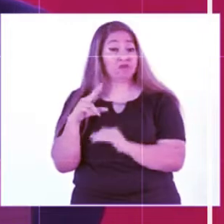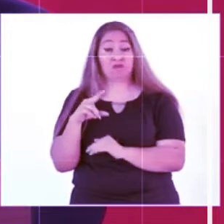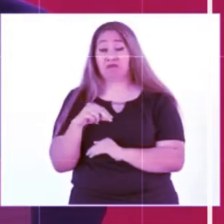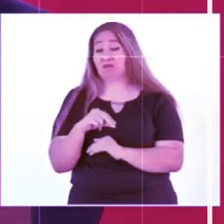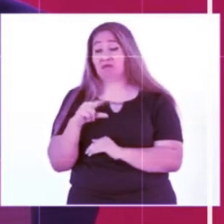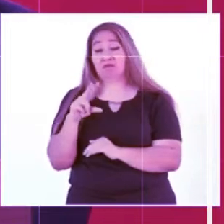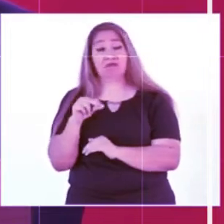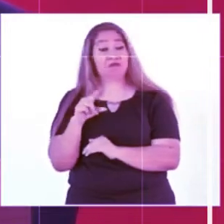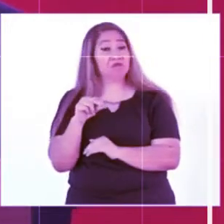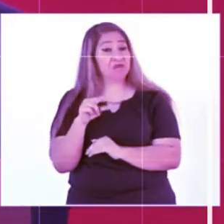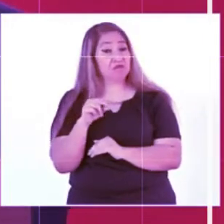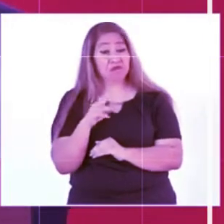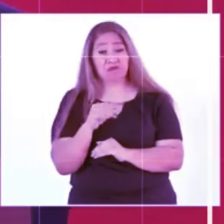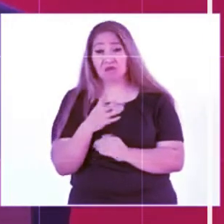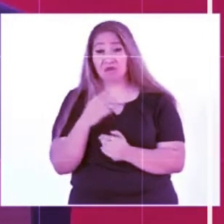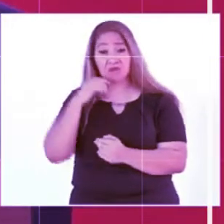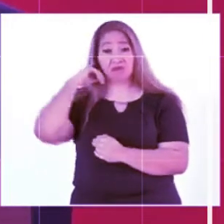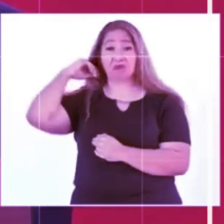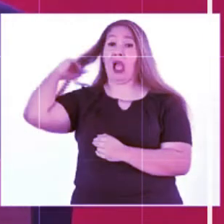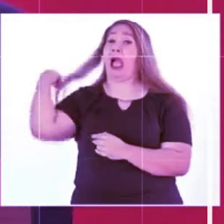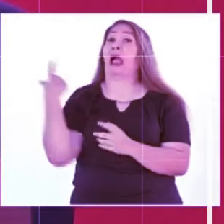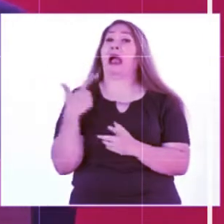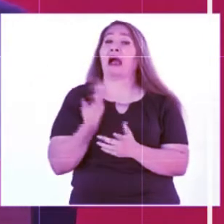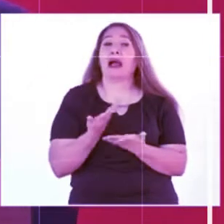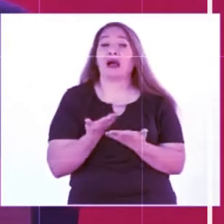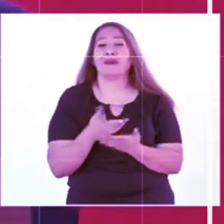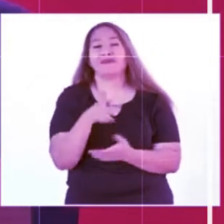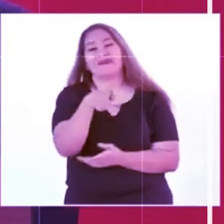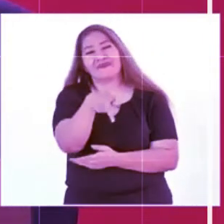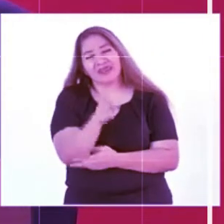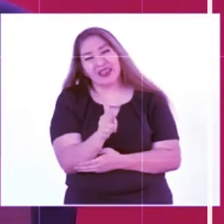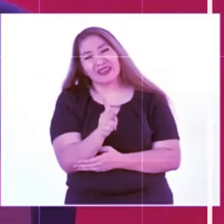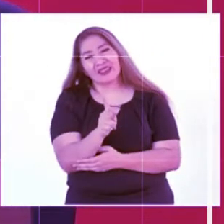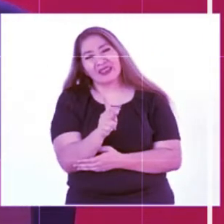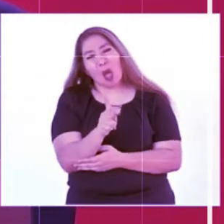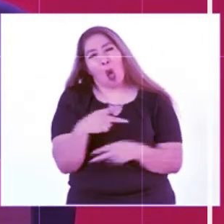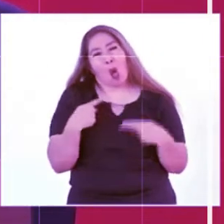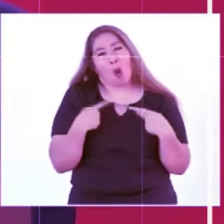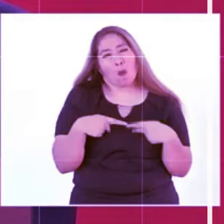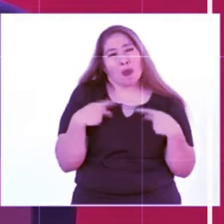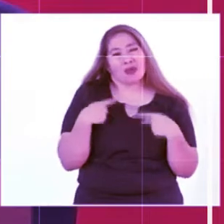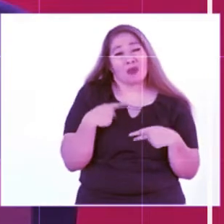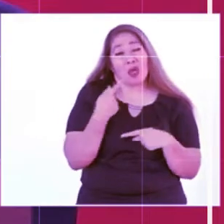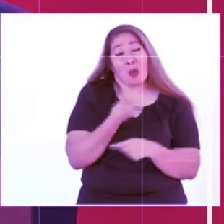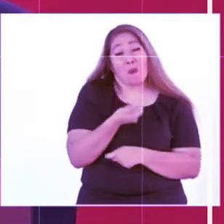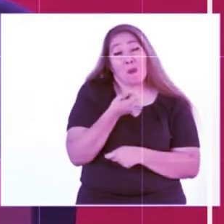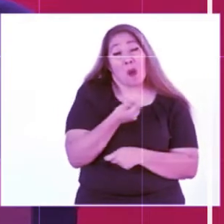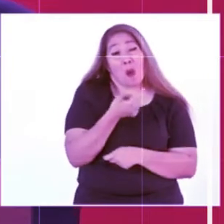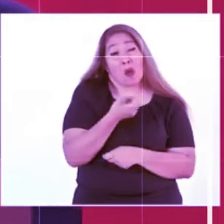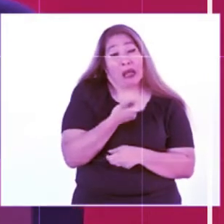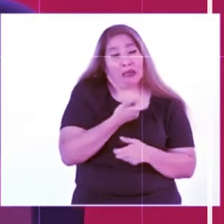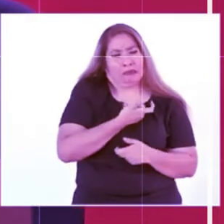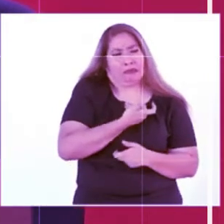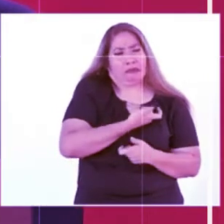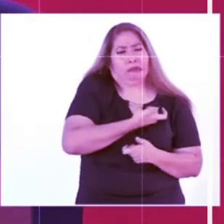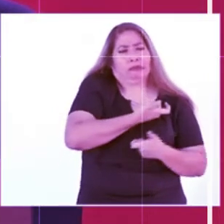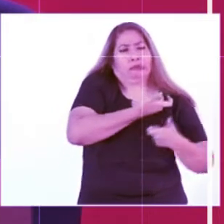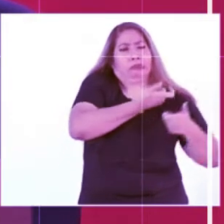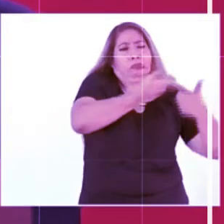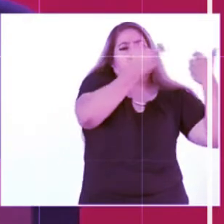más bien concentró la riqueza en pocas manos, profundizó